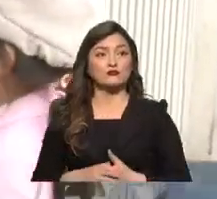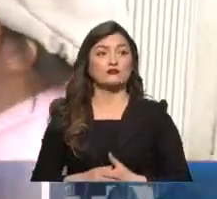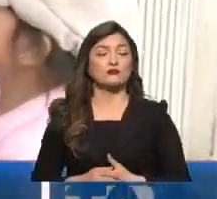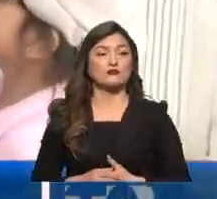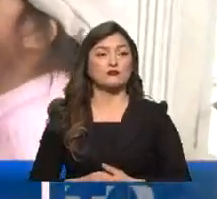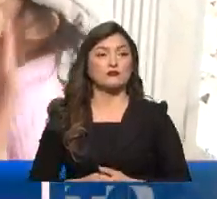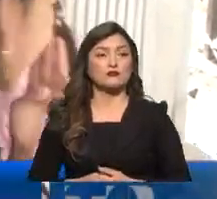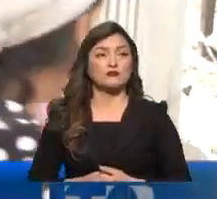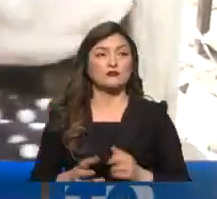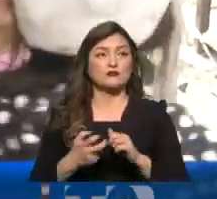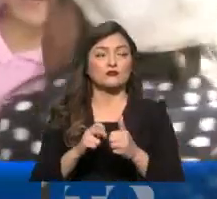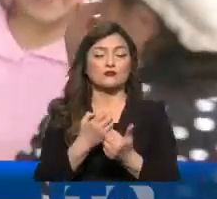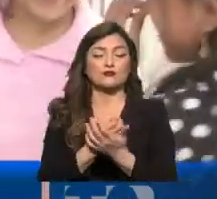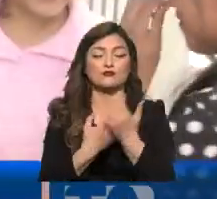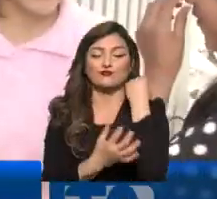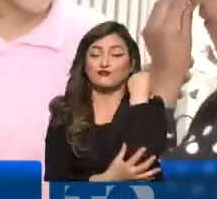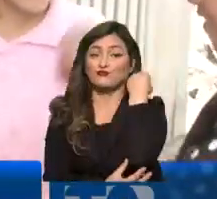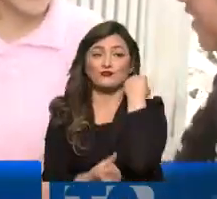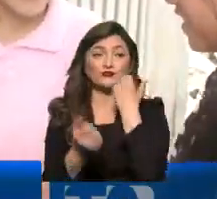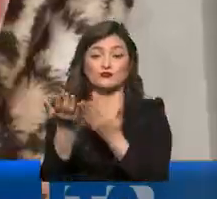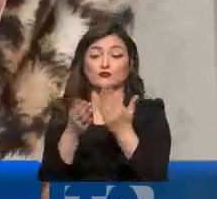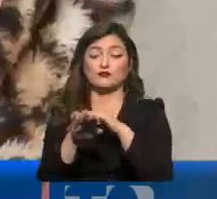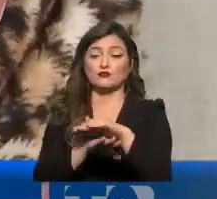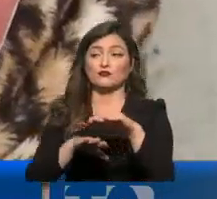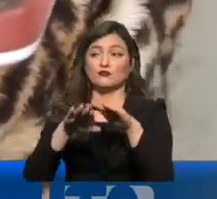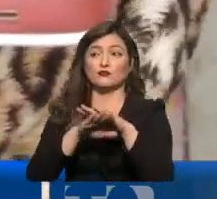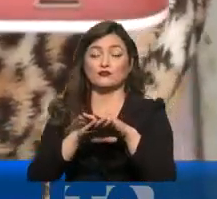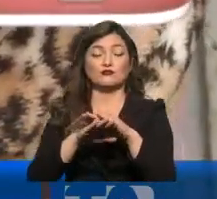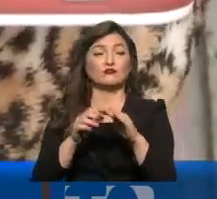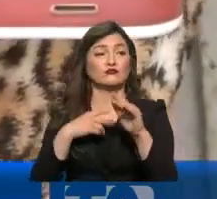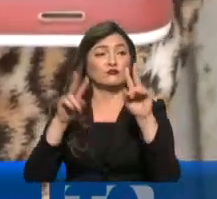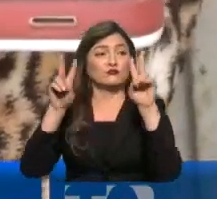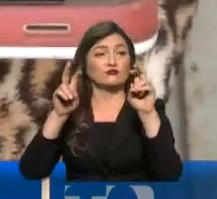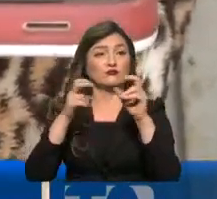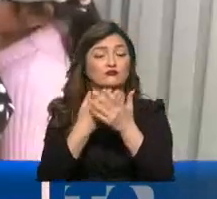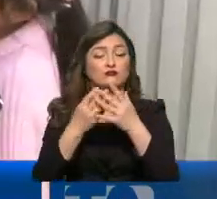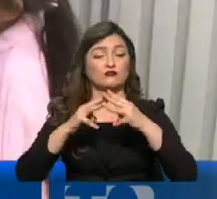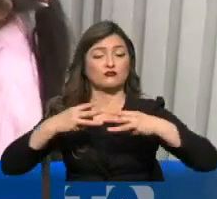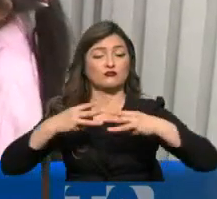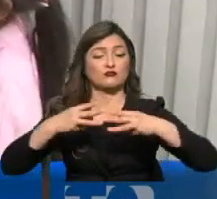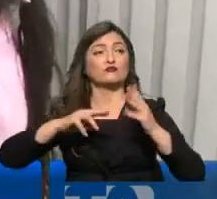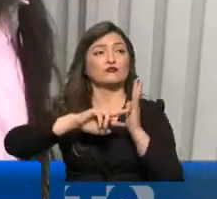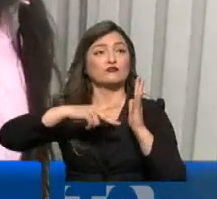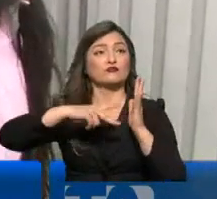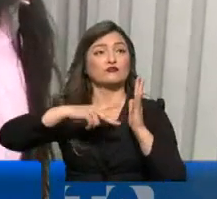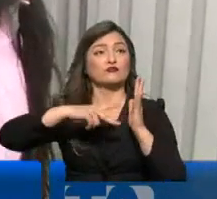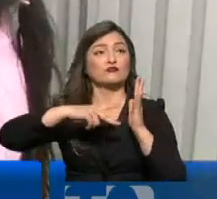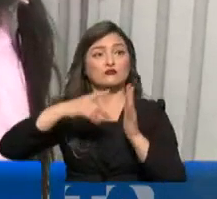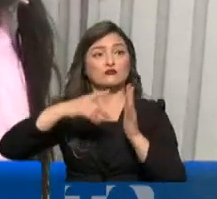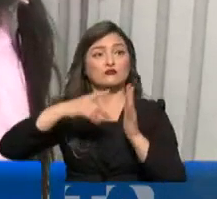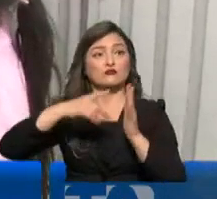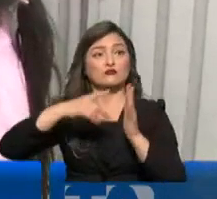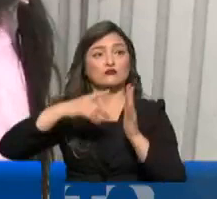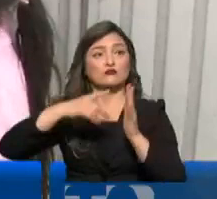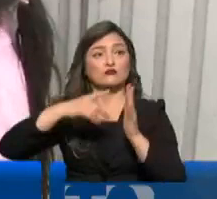Pese a las limitaciones económicas de servicios básicos e implementos tecnológicos, los niños de la familia